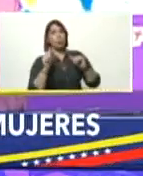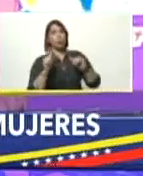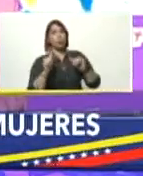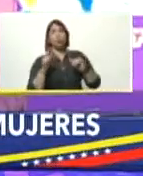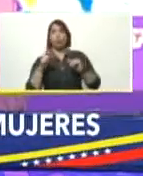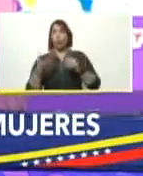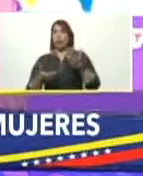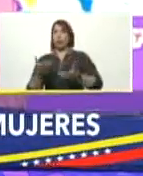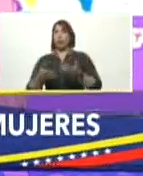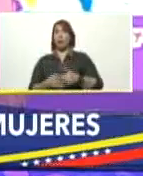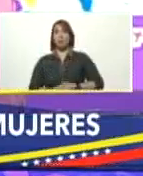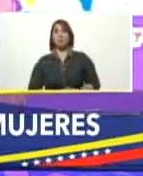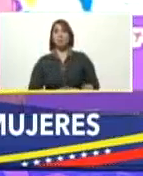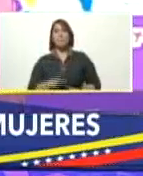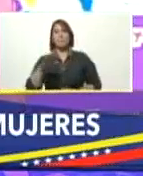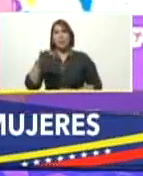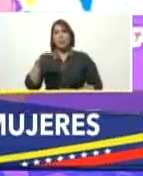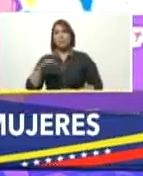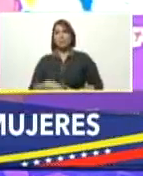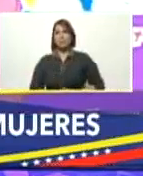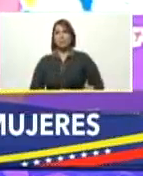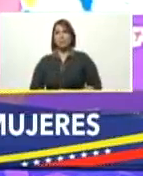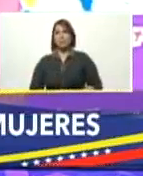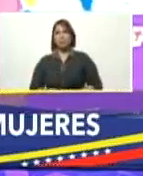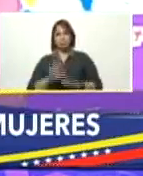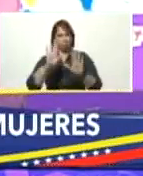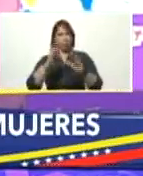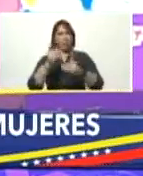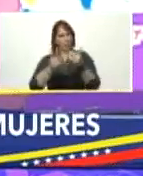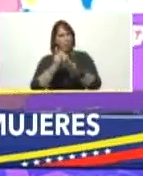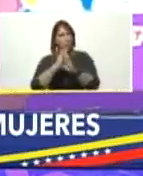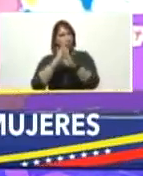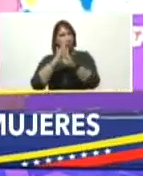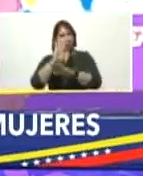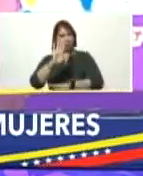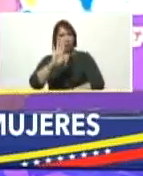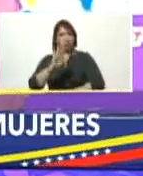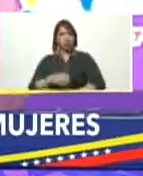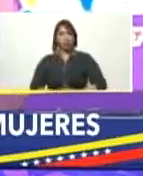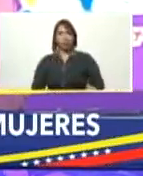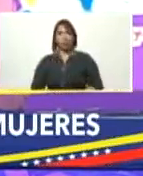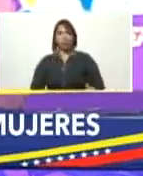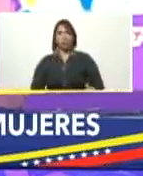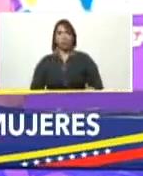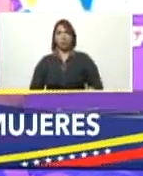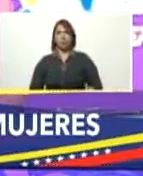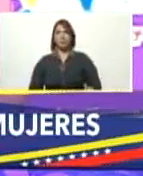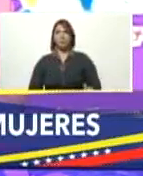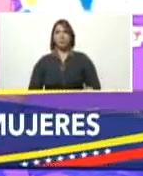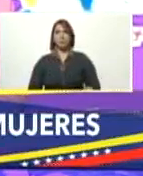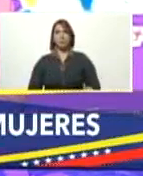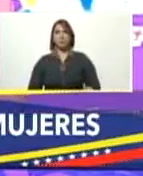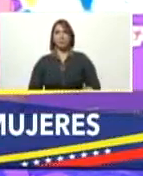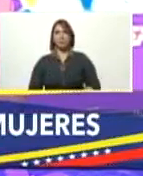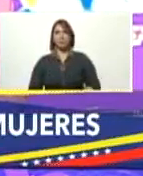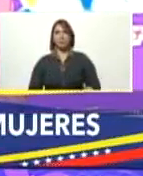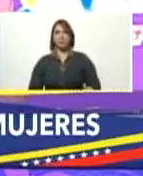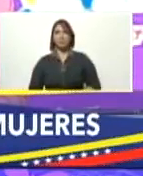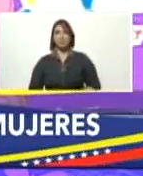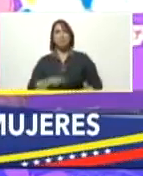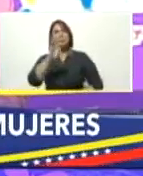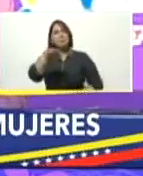Camila. Me despido. Mira, Camila, ya va poco a poco, para poder digerir todo. Ok, ok.